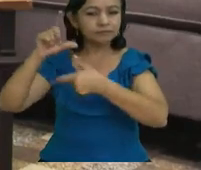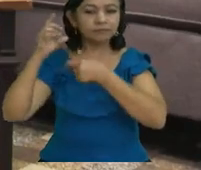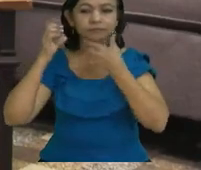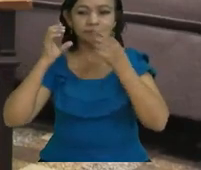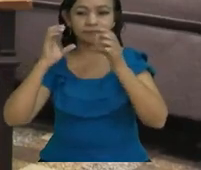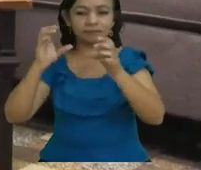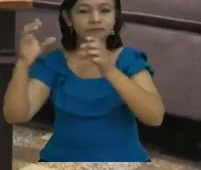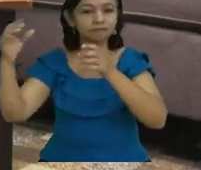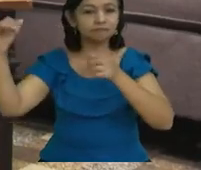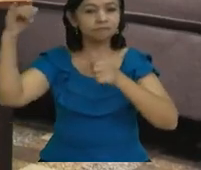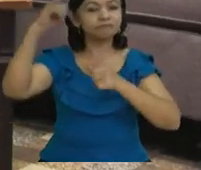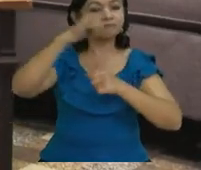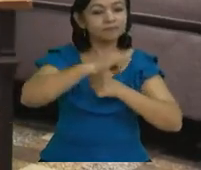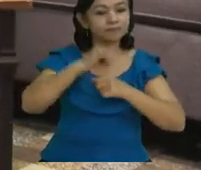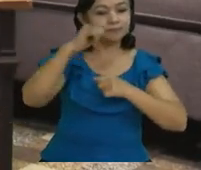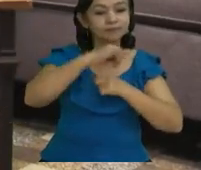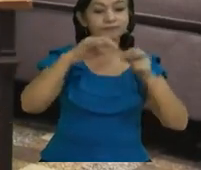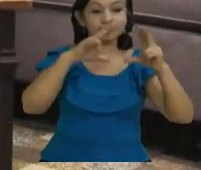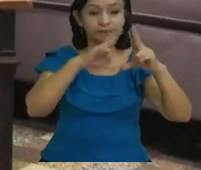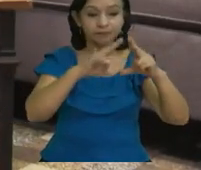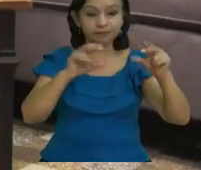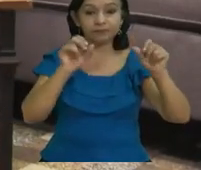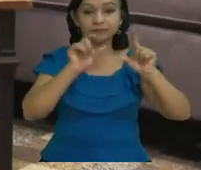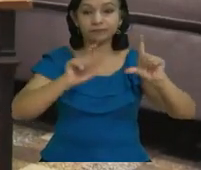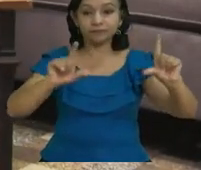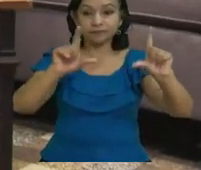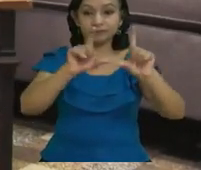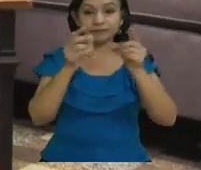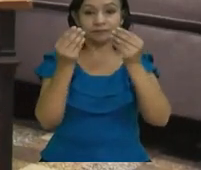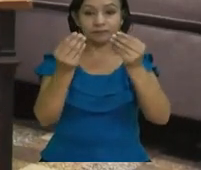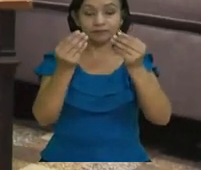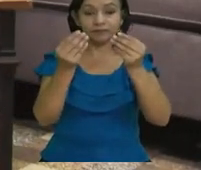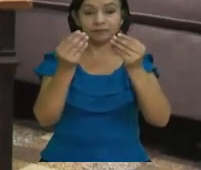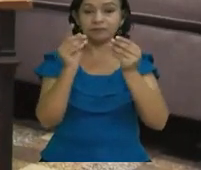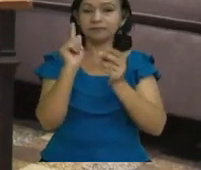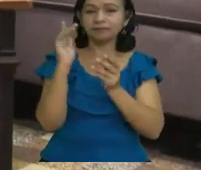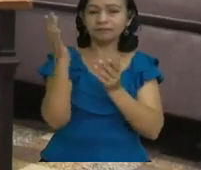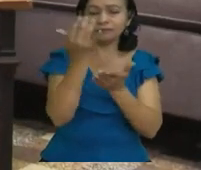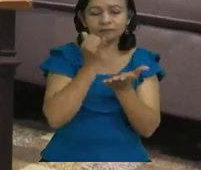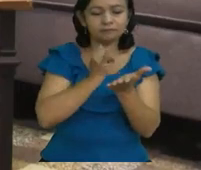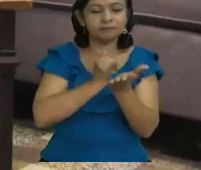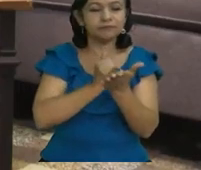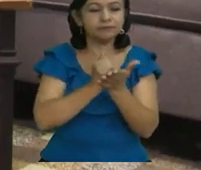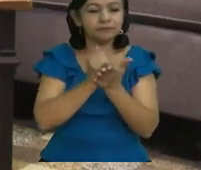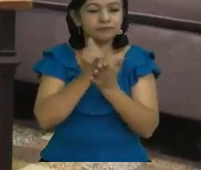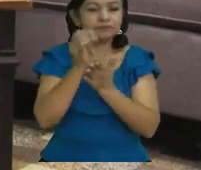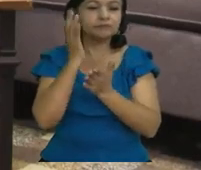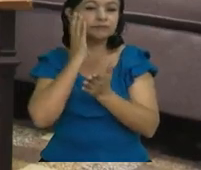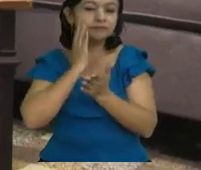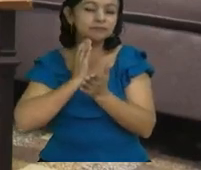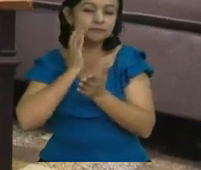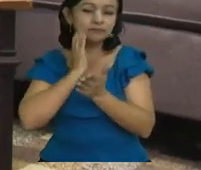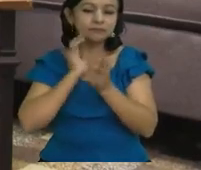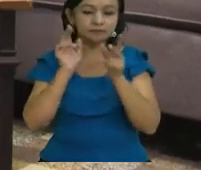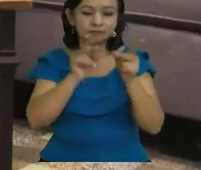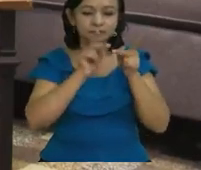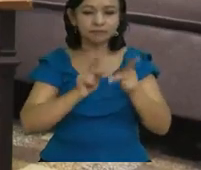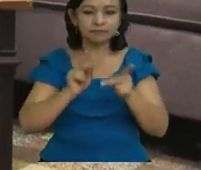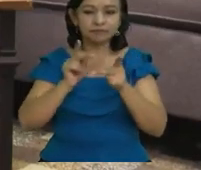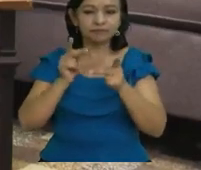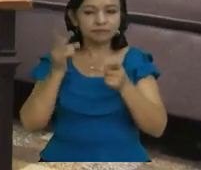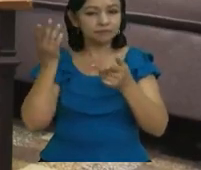Caribe. Entonces, es un espacio donde convergen toda la comunidad científica, investigadora y transferencista, de donde se